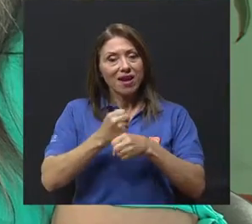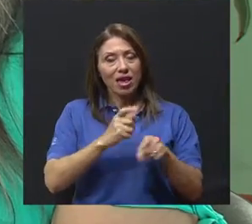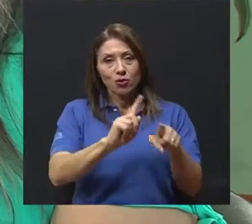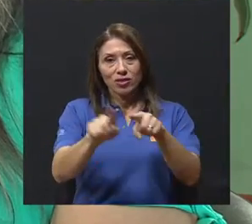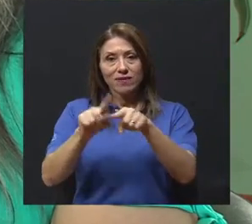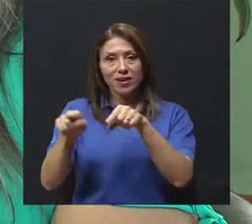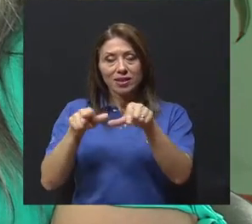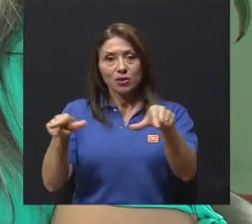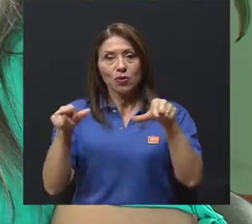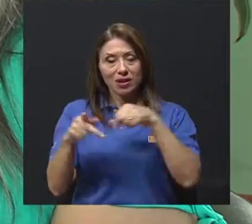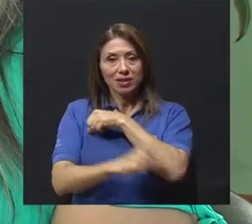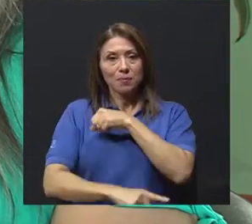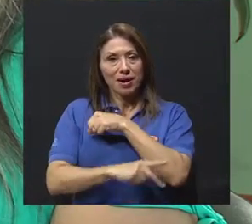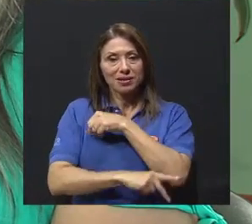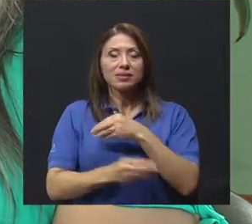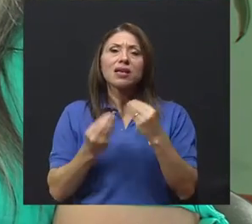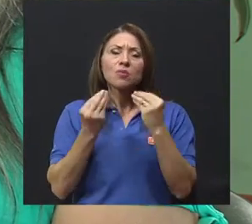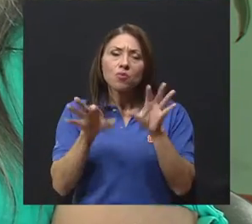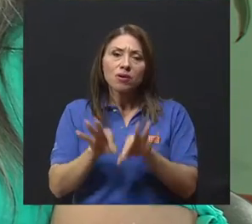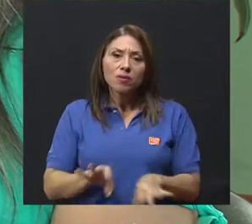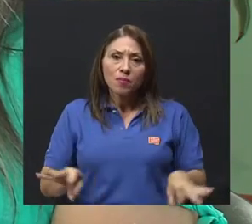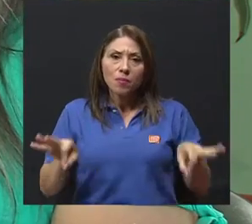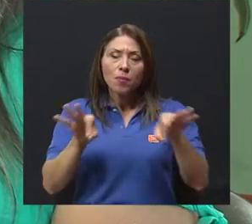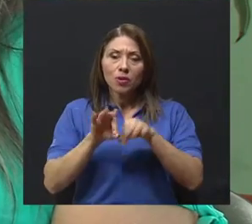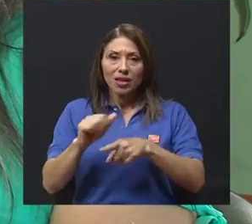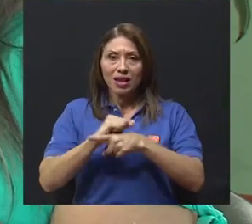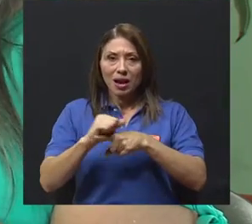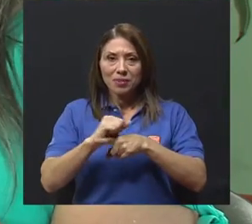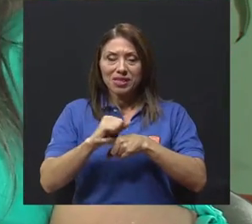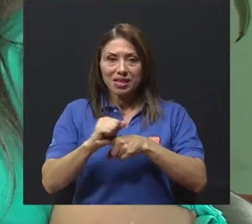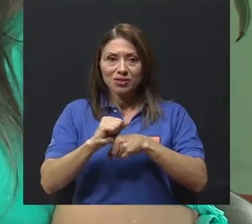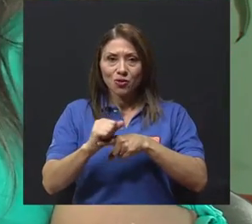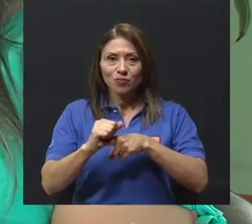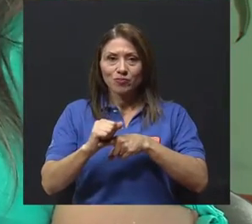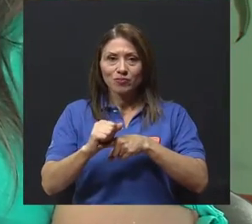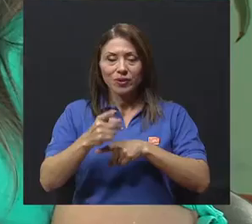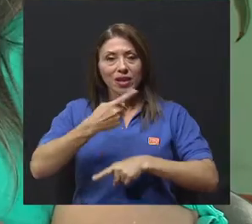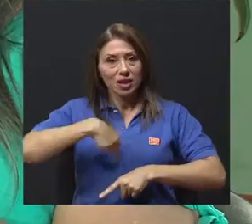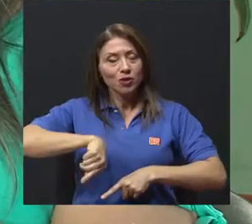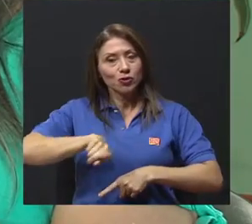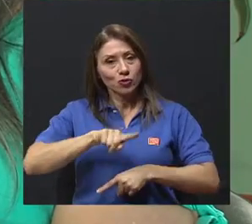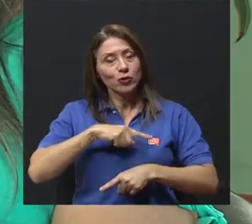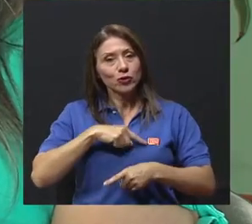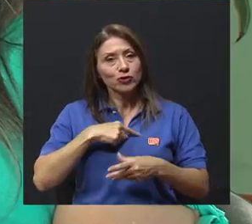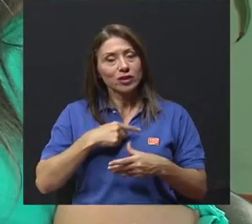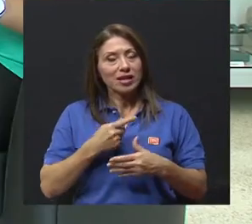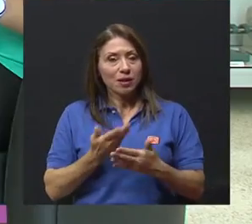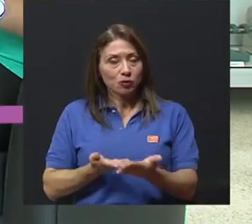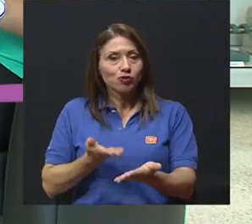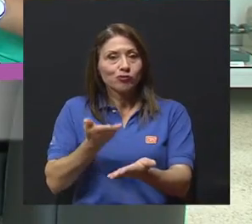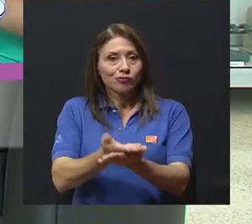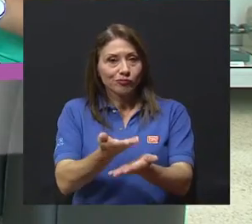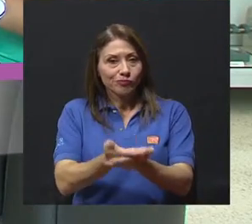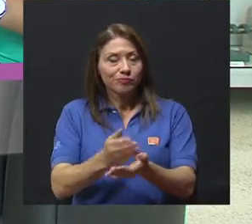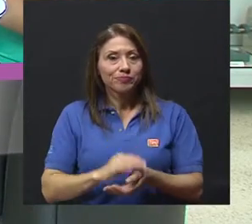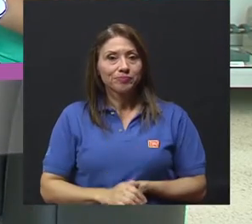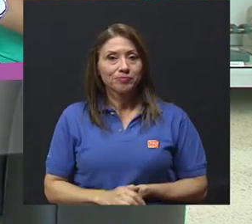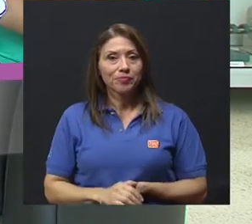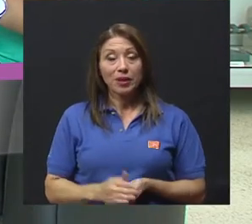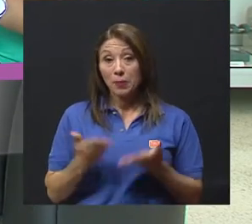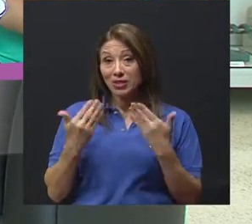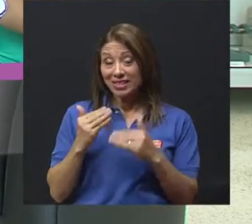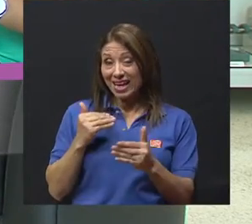entonces este es muy importante esta capacitación y nosotros la estamos este su línea es